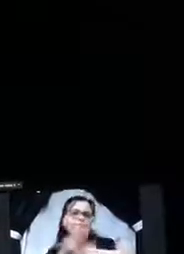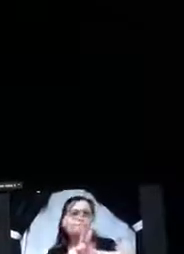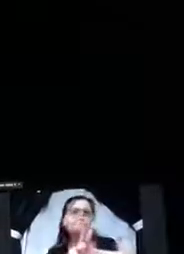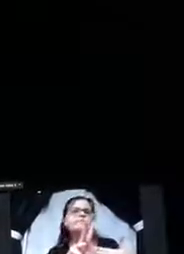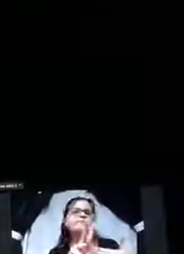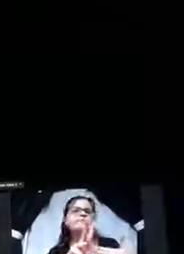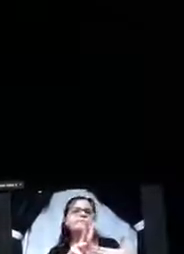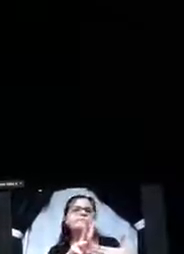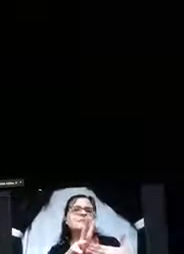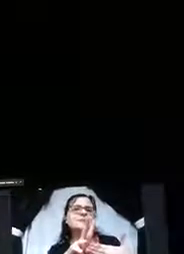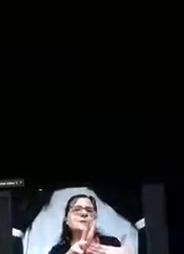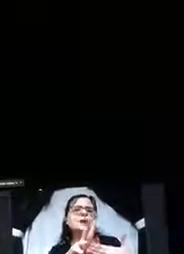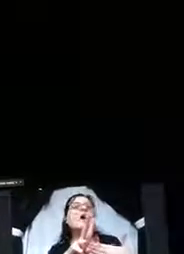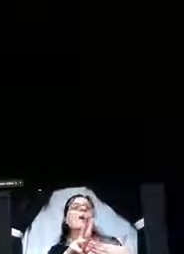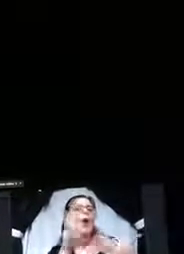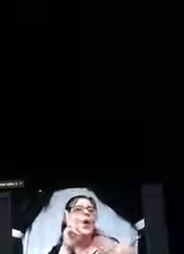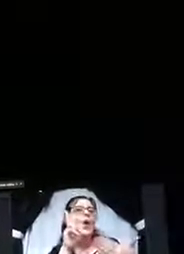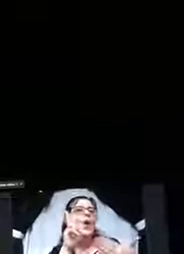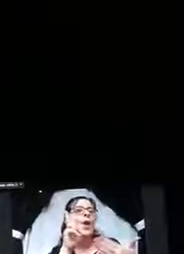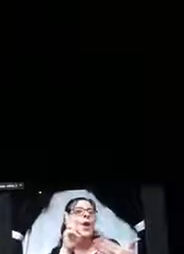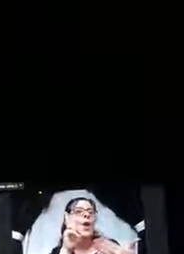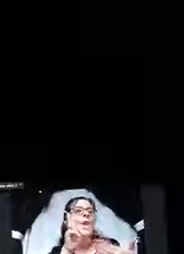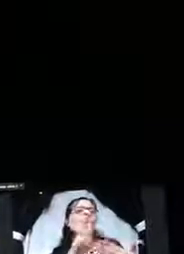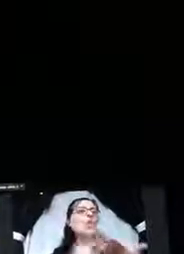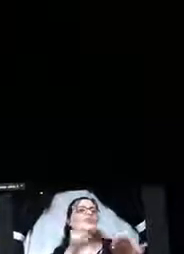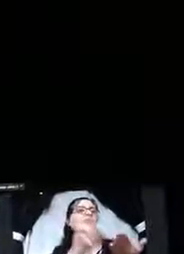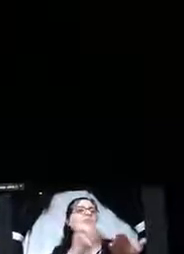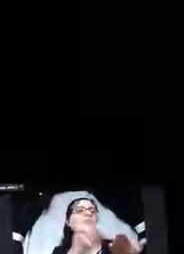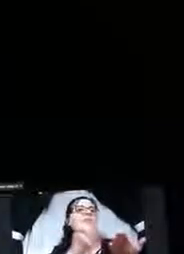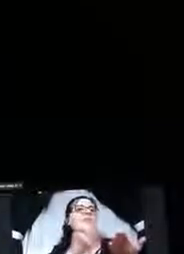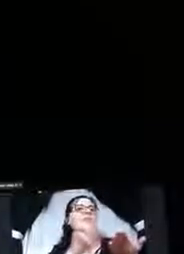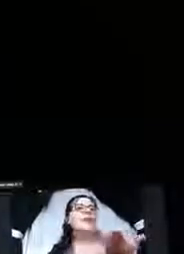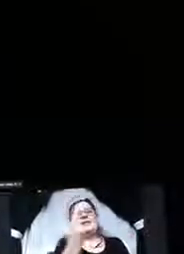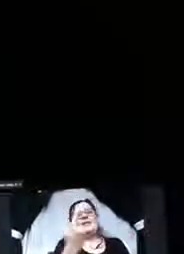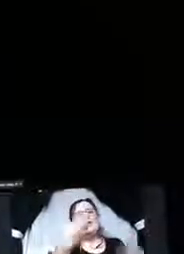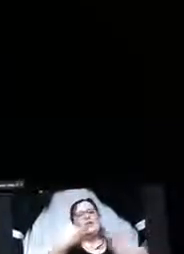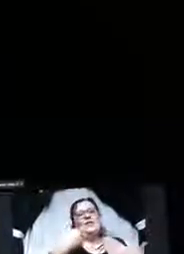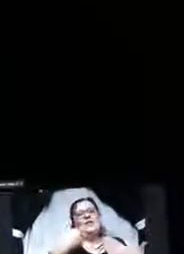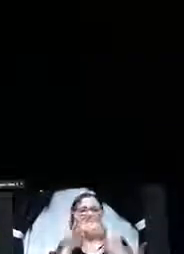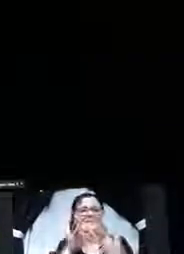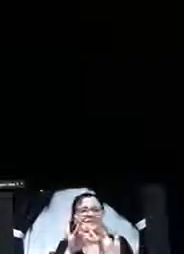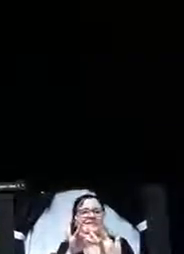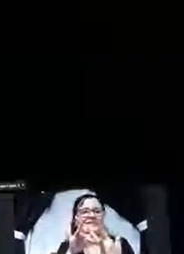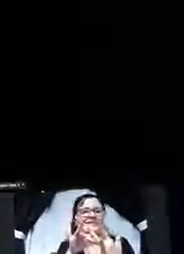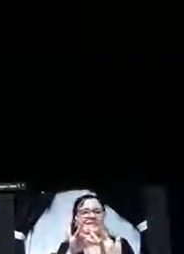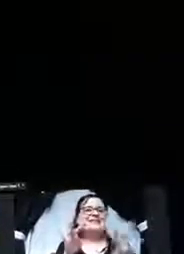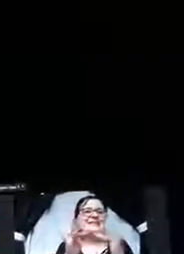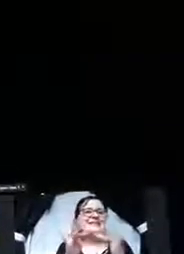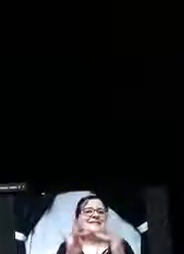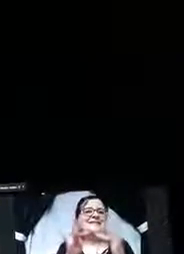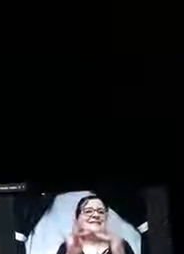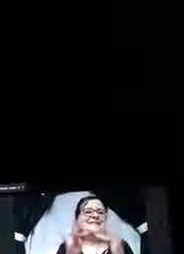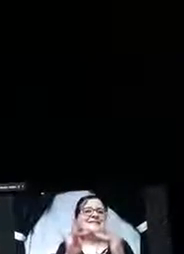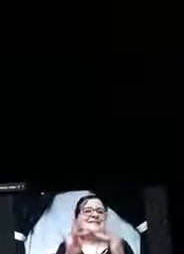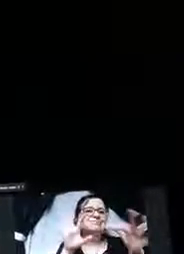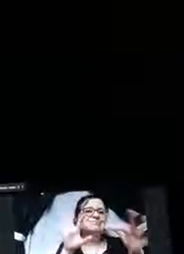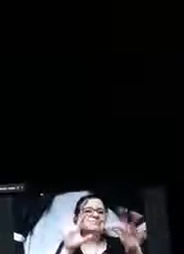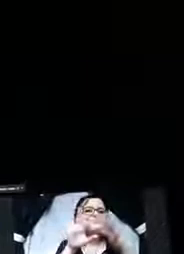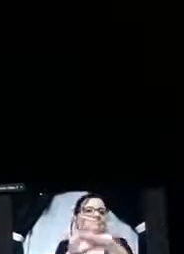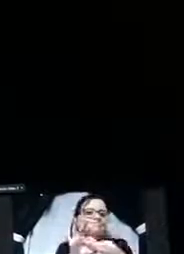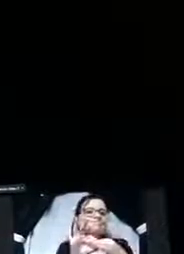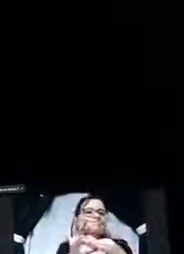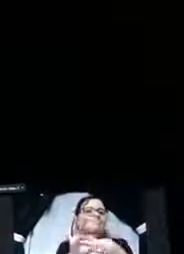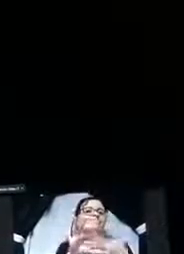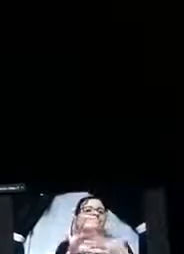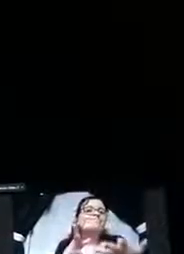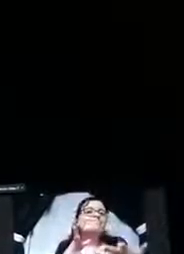Este es un primer intento de ver cómo podemos conectar y facilitar una